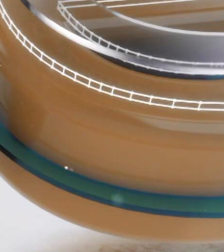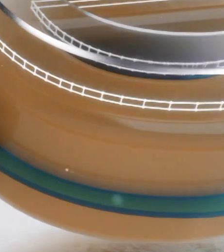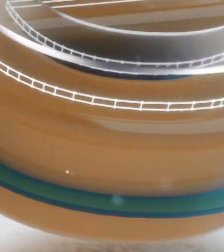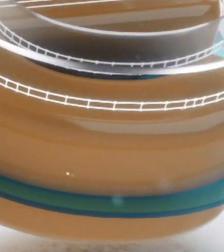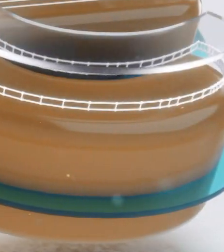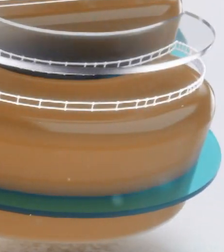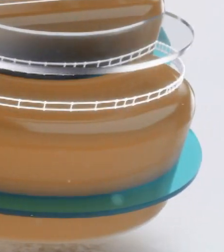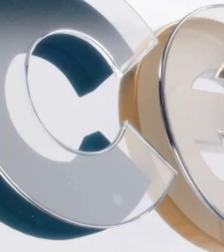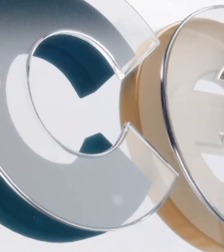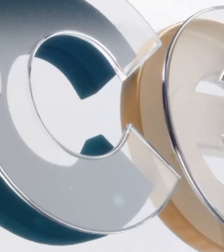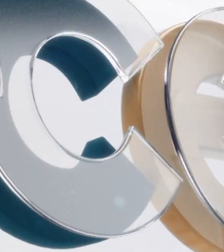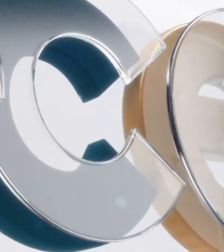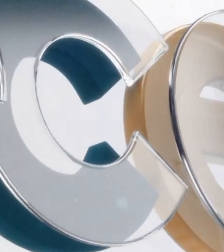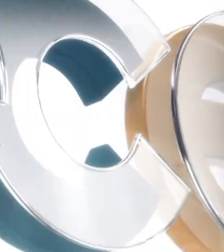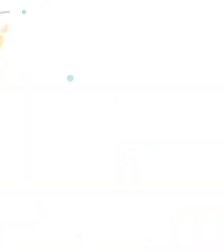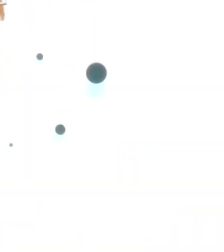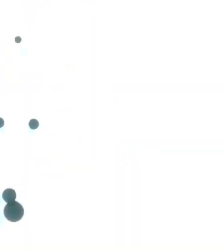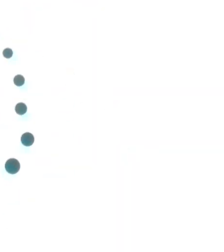Enlace 13,